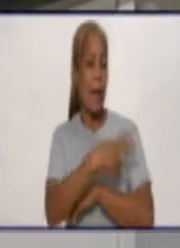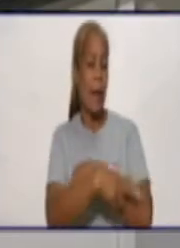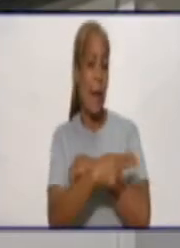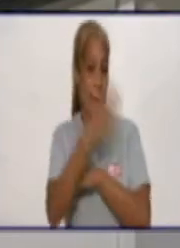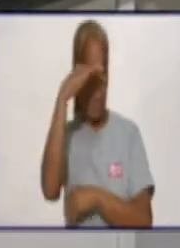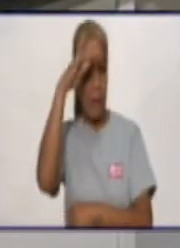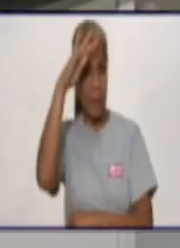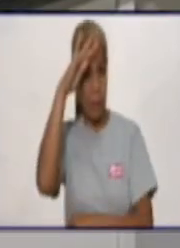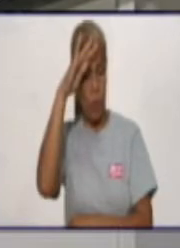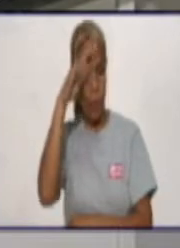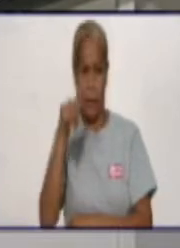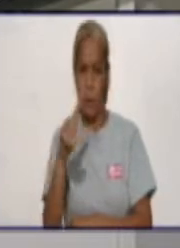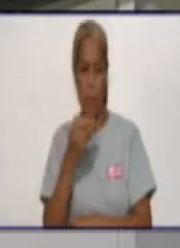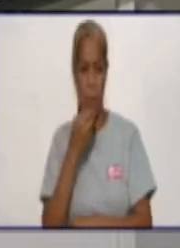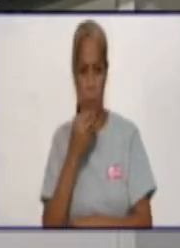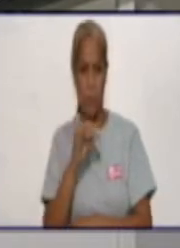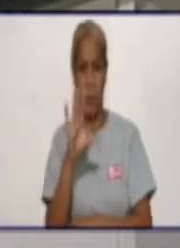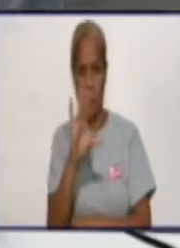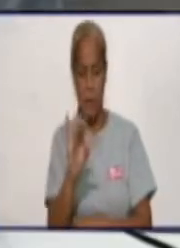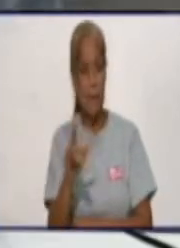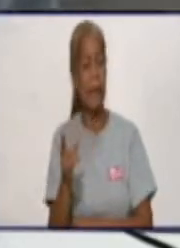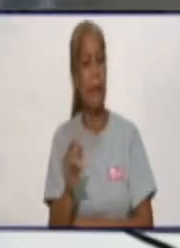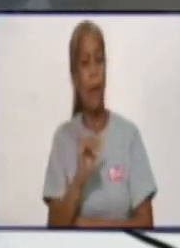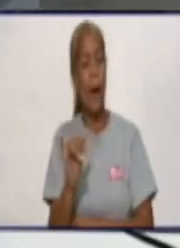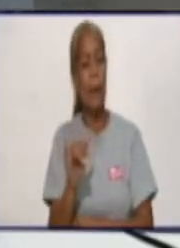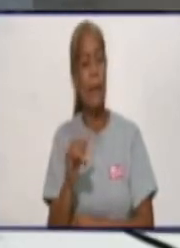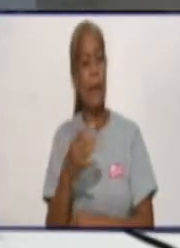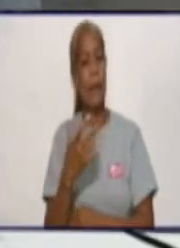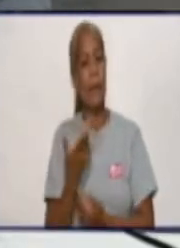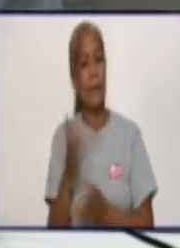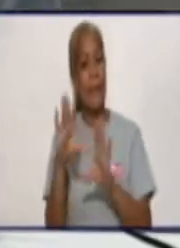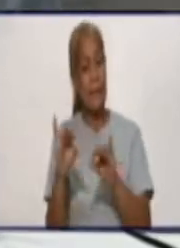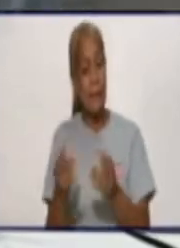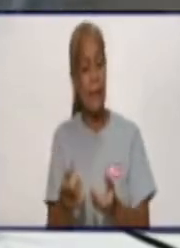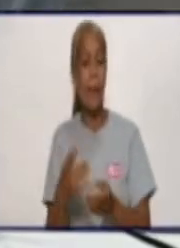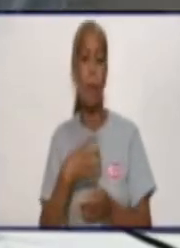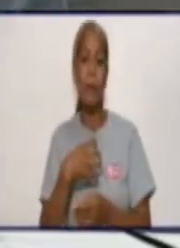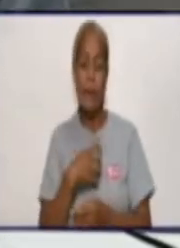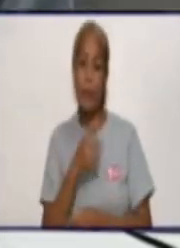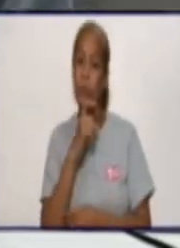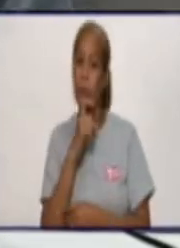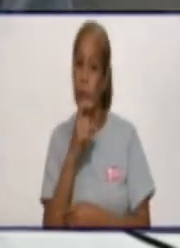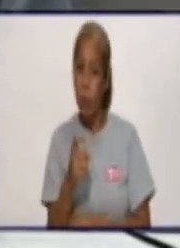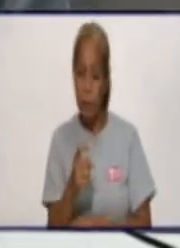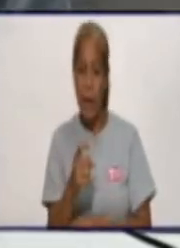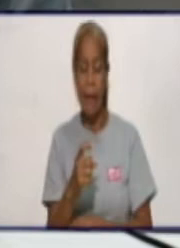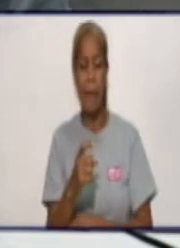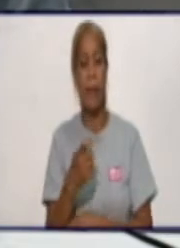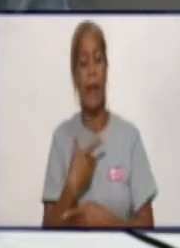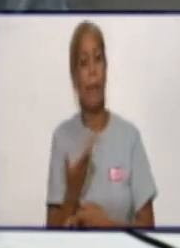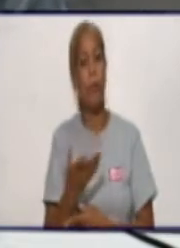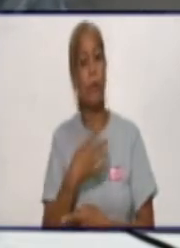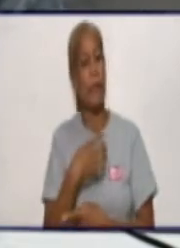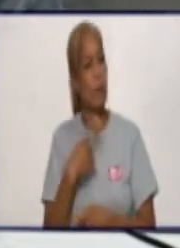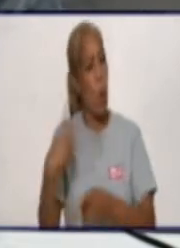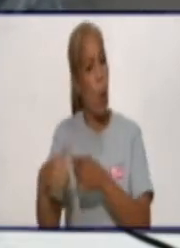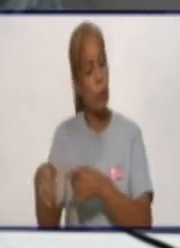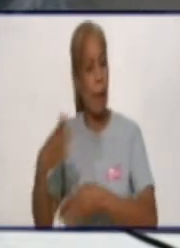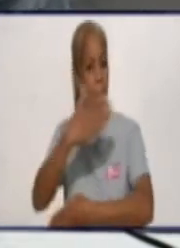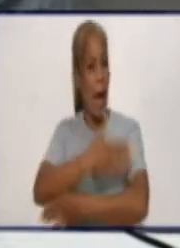tampoco hemos escondido que hemos tenido también dificultades y que hemos tenido también tropiezos pero yo creo socialismo que estamos